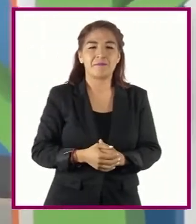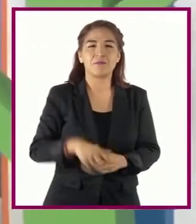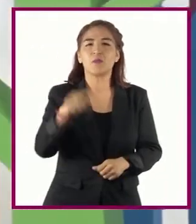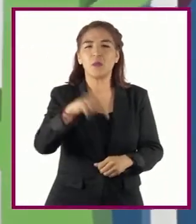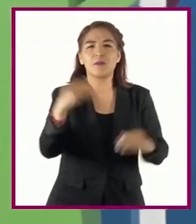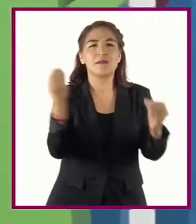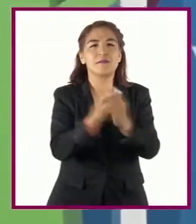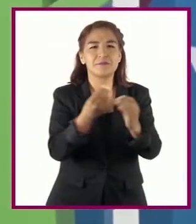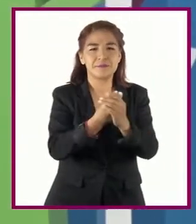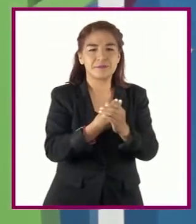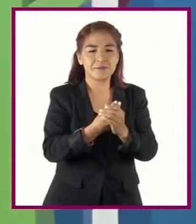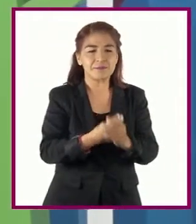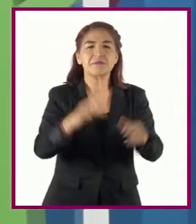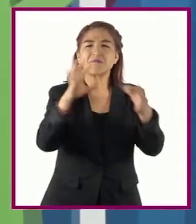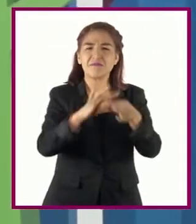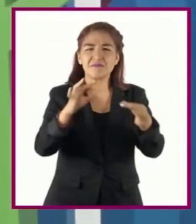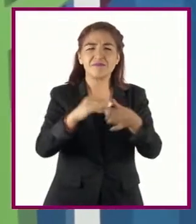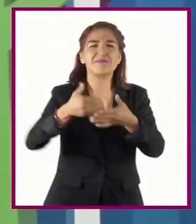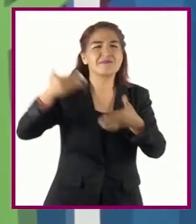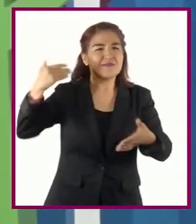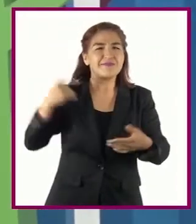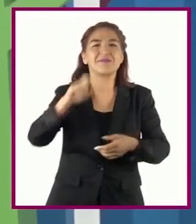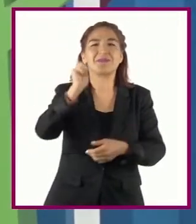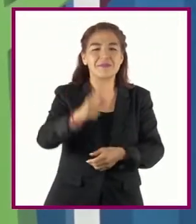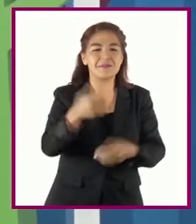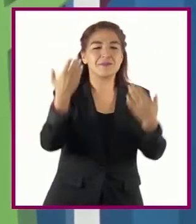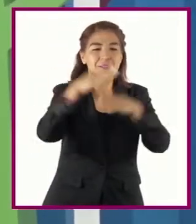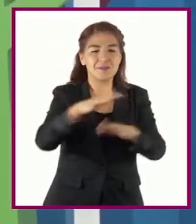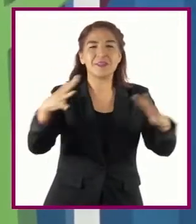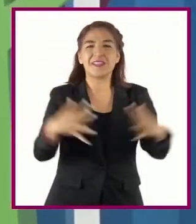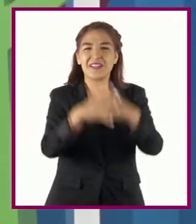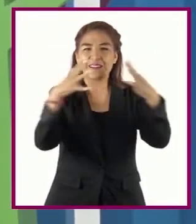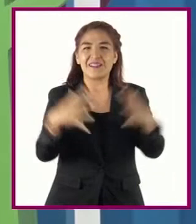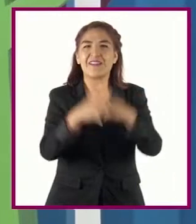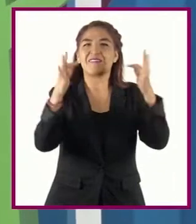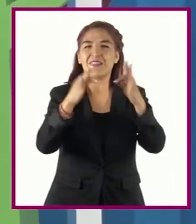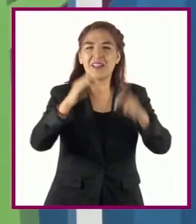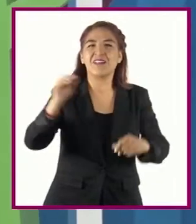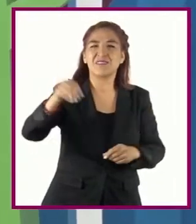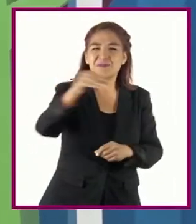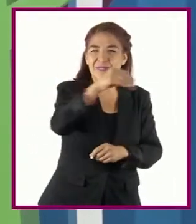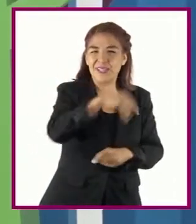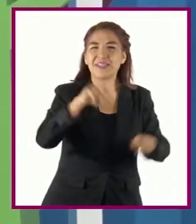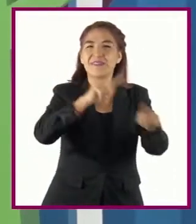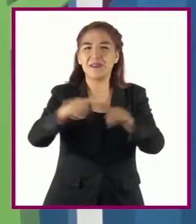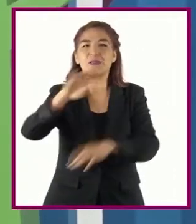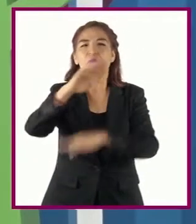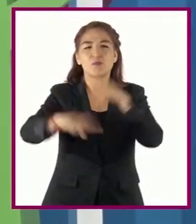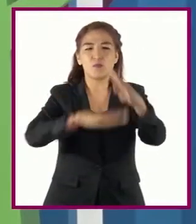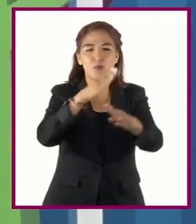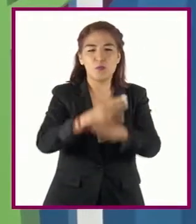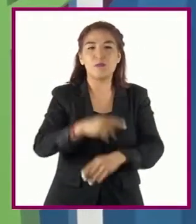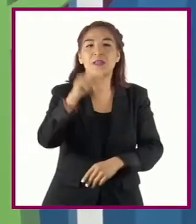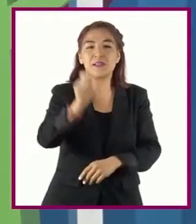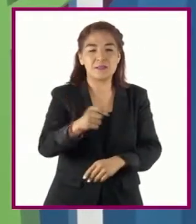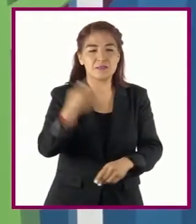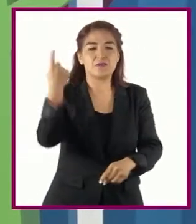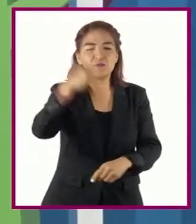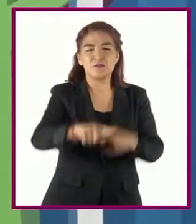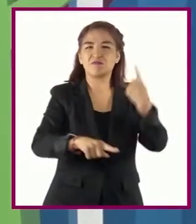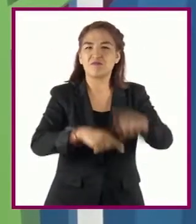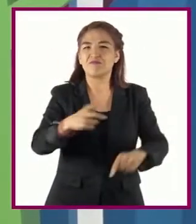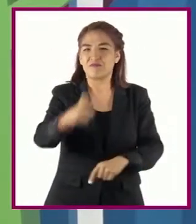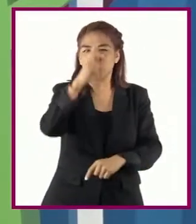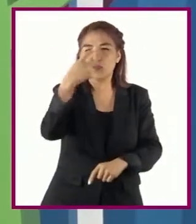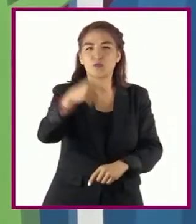sesiones anteriores se ha visto el impacto de la Guerra Fría en diferentes partes del mundo, entre ellos el caso de las dictaduras militares